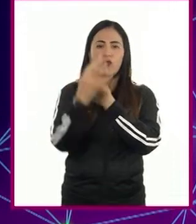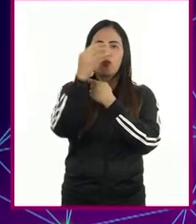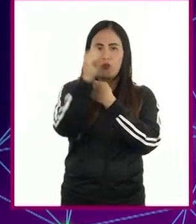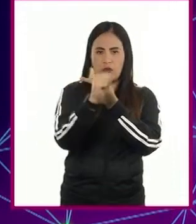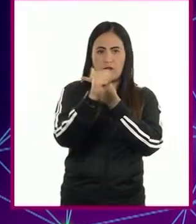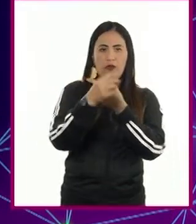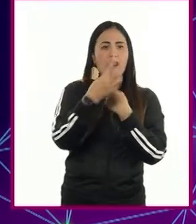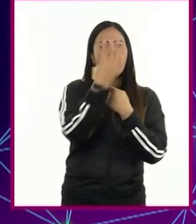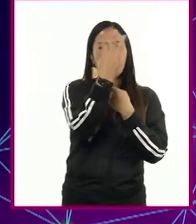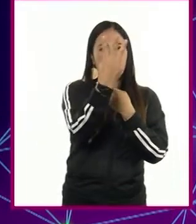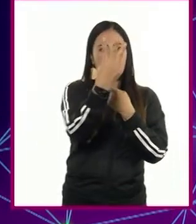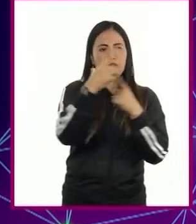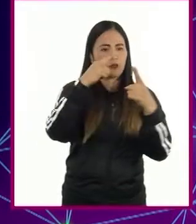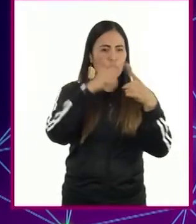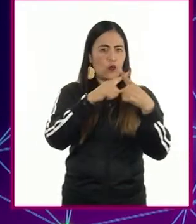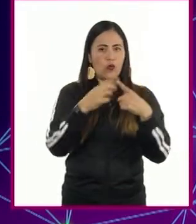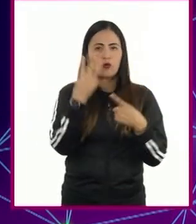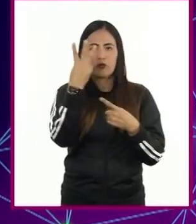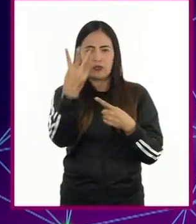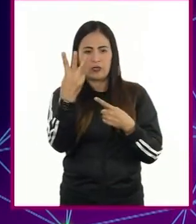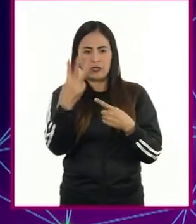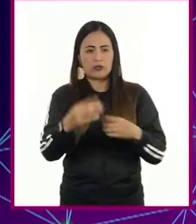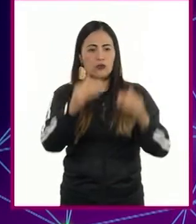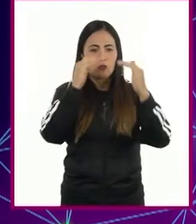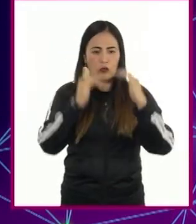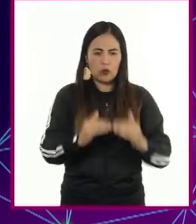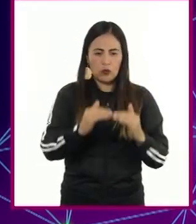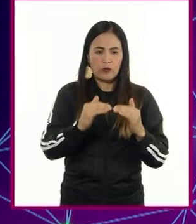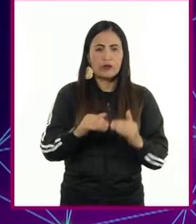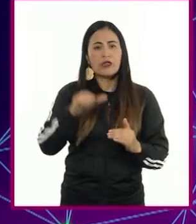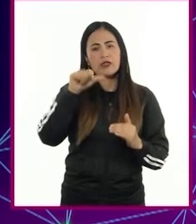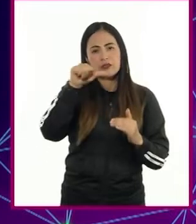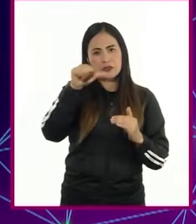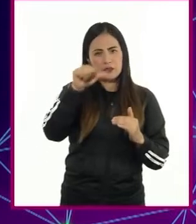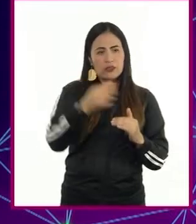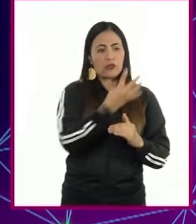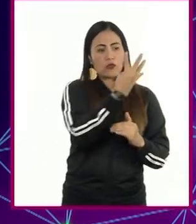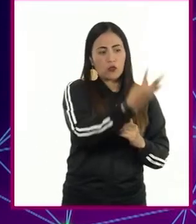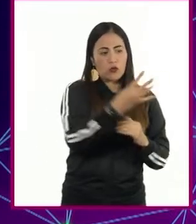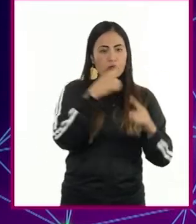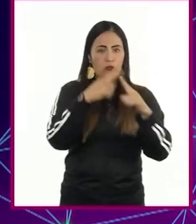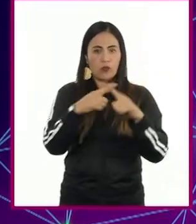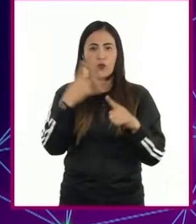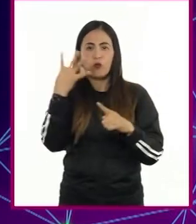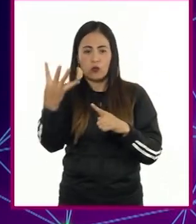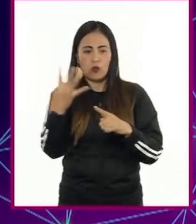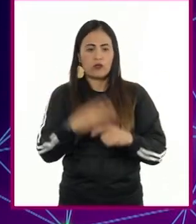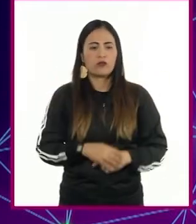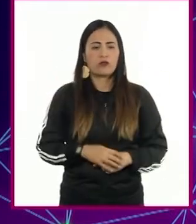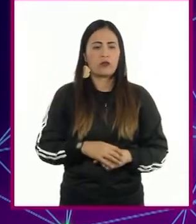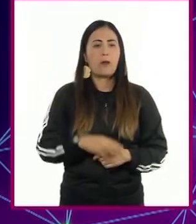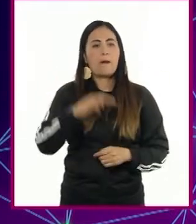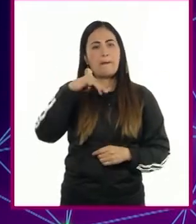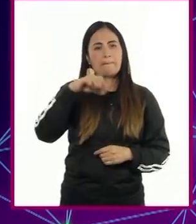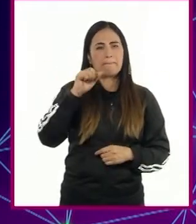por 3. 16 para Júpiter, de 4 por 4. 25 para Marte, de 5